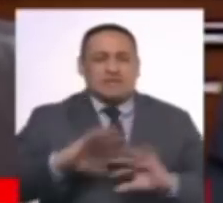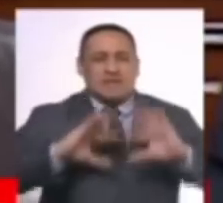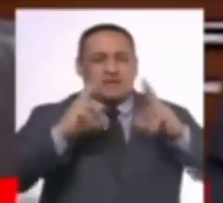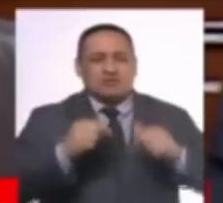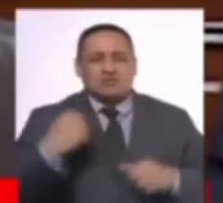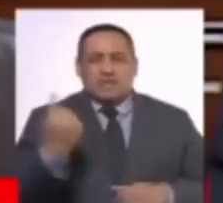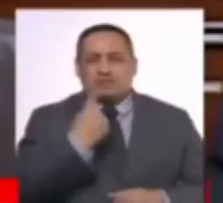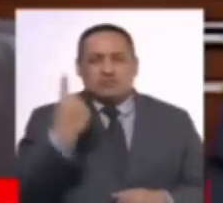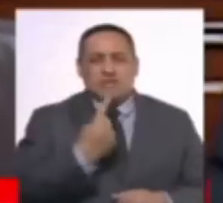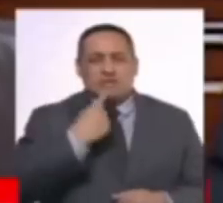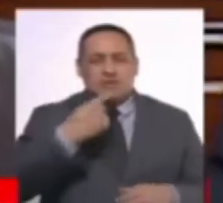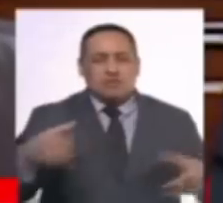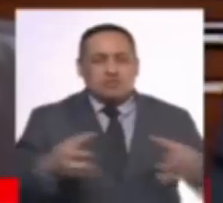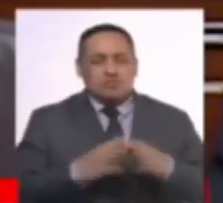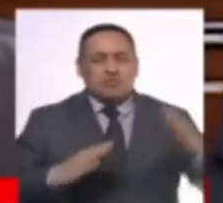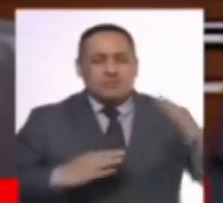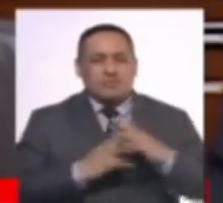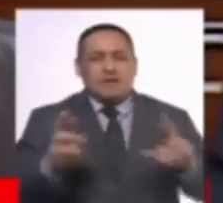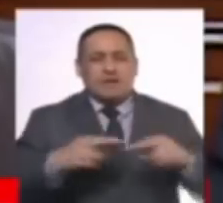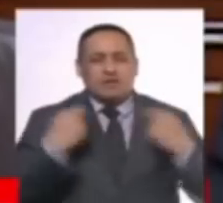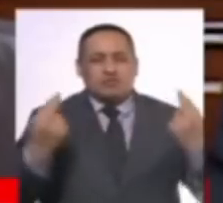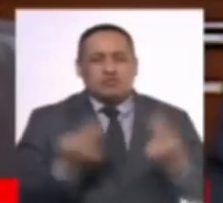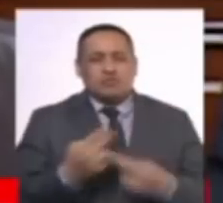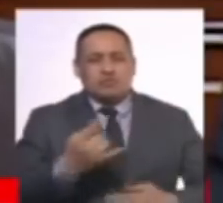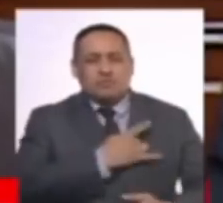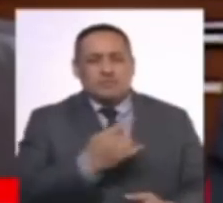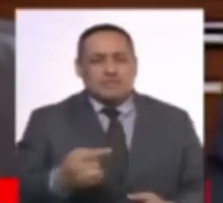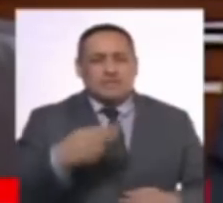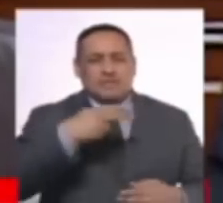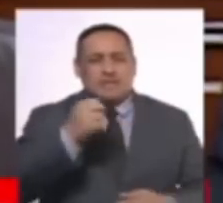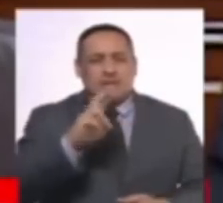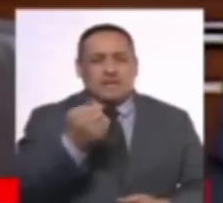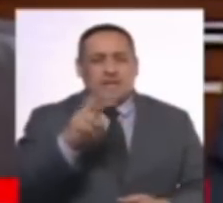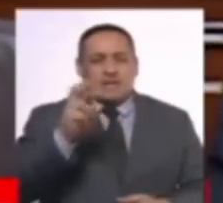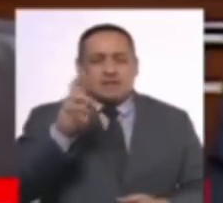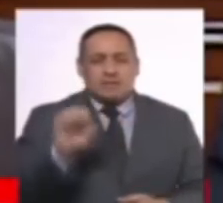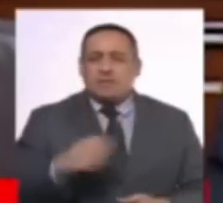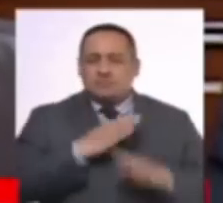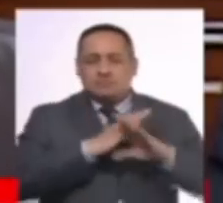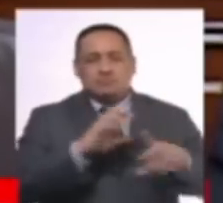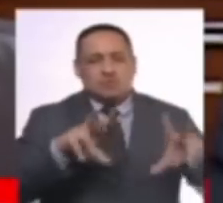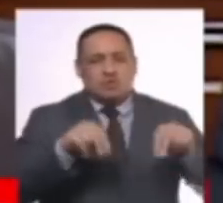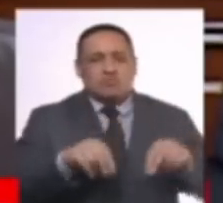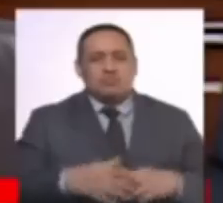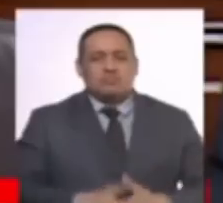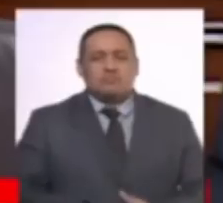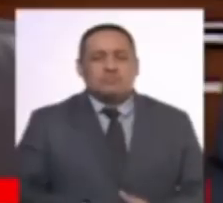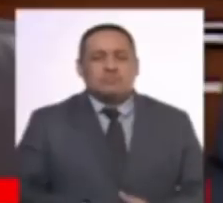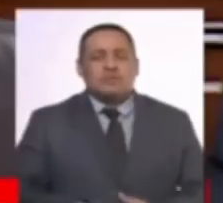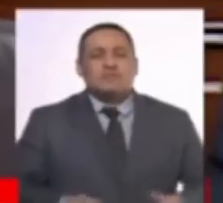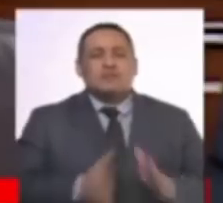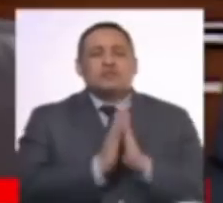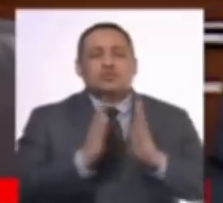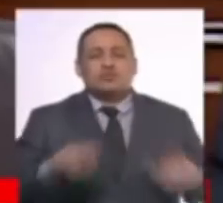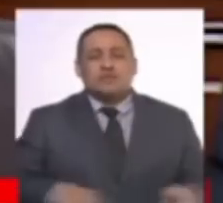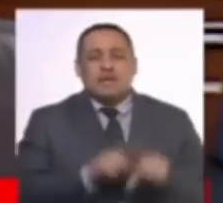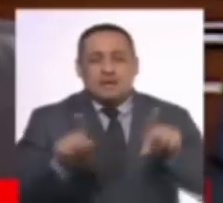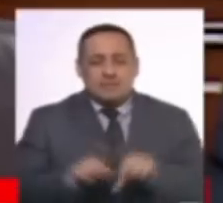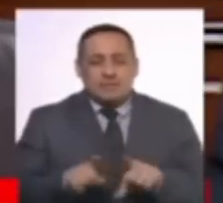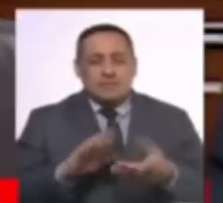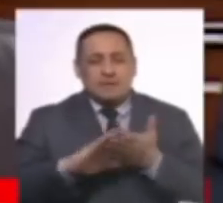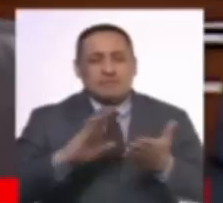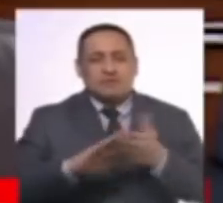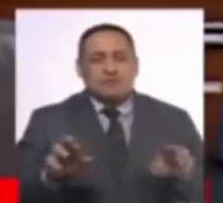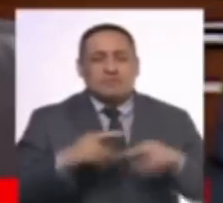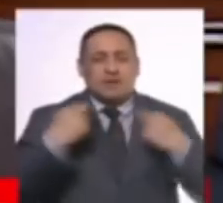Asociación Nacional del Cuerpo de Paz y Reunión de la Universidad de Harvard y se le negó el permiso. Pidió también